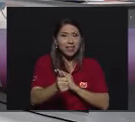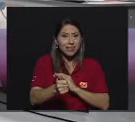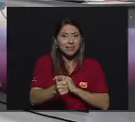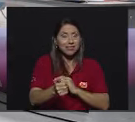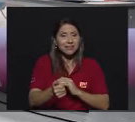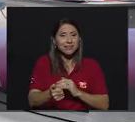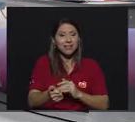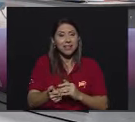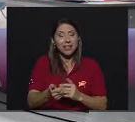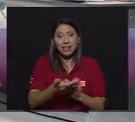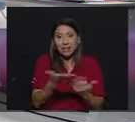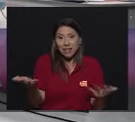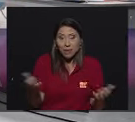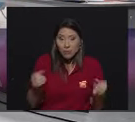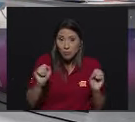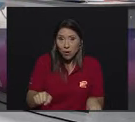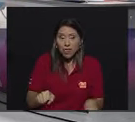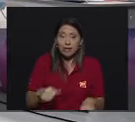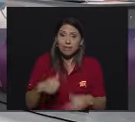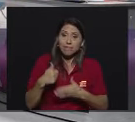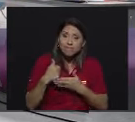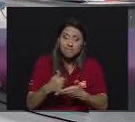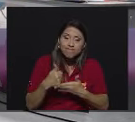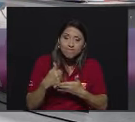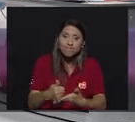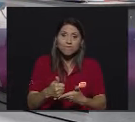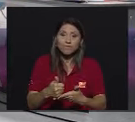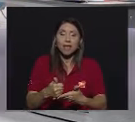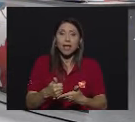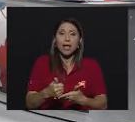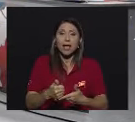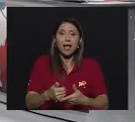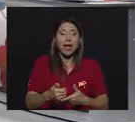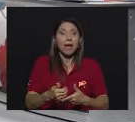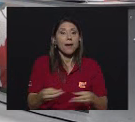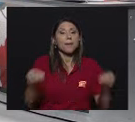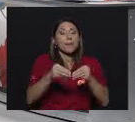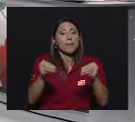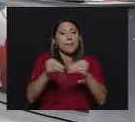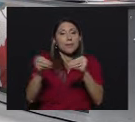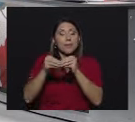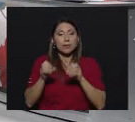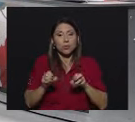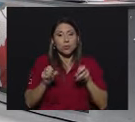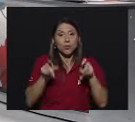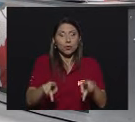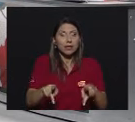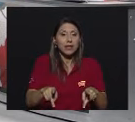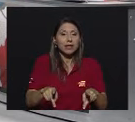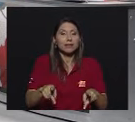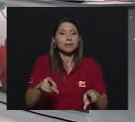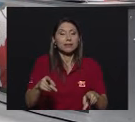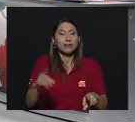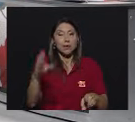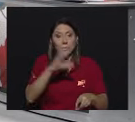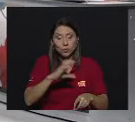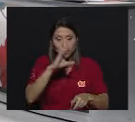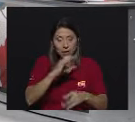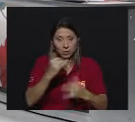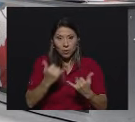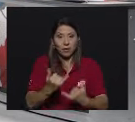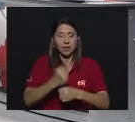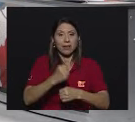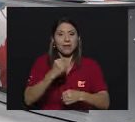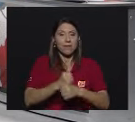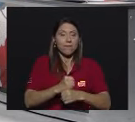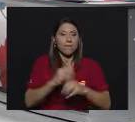uno pensaría son aquellas que propiciarían ese incremento en las oportunidades que van a tener esos jóvenes en un mundo como